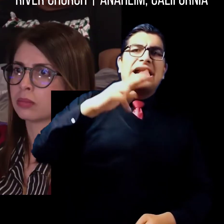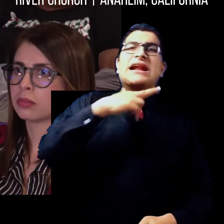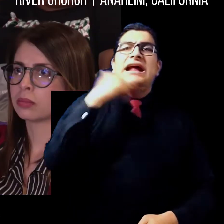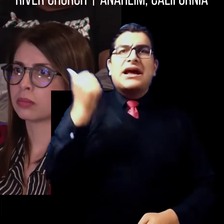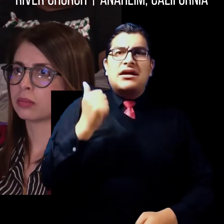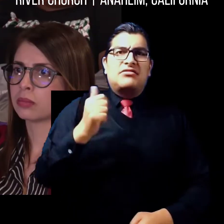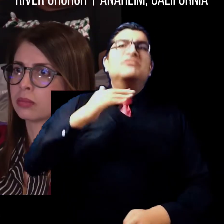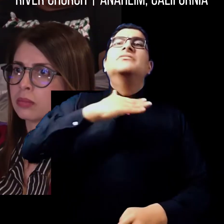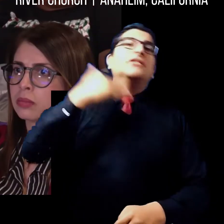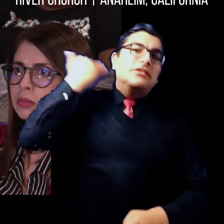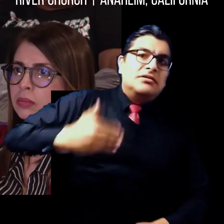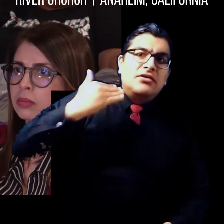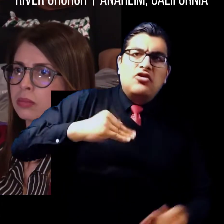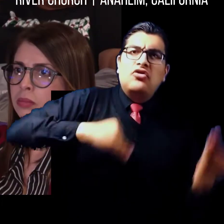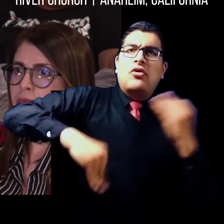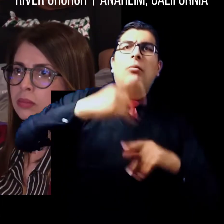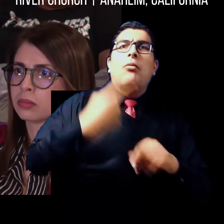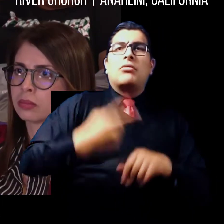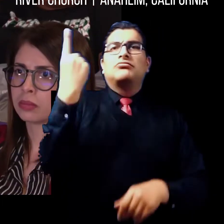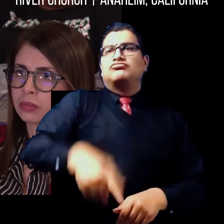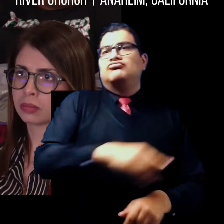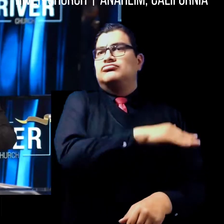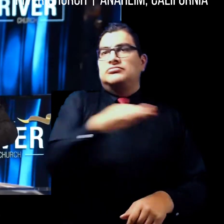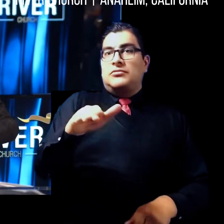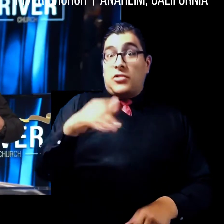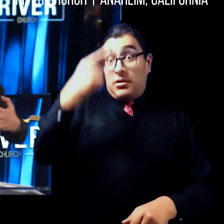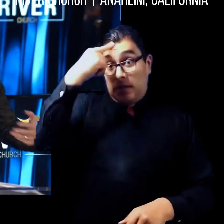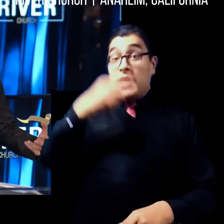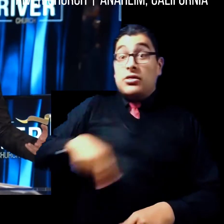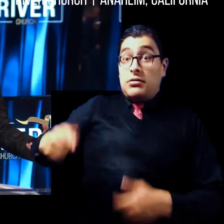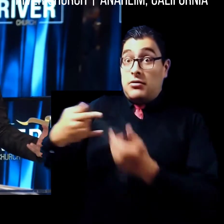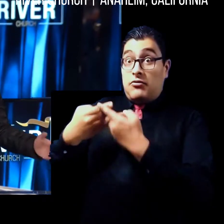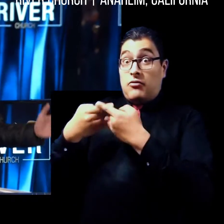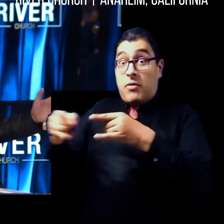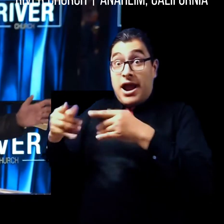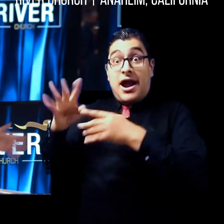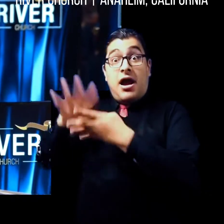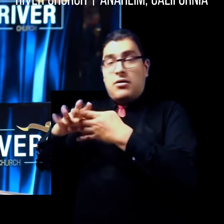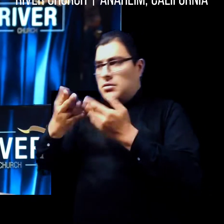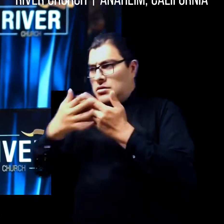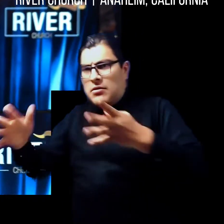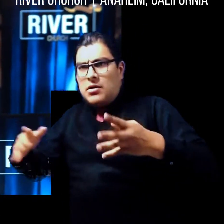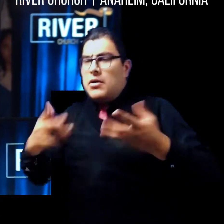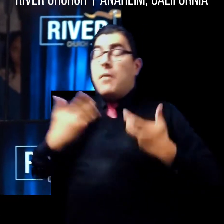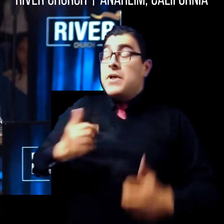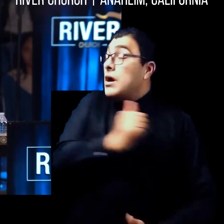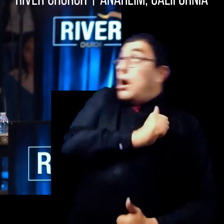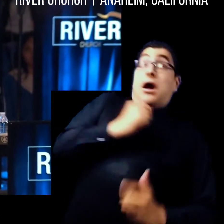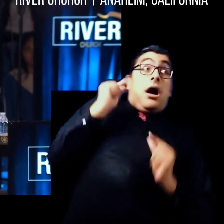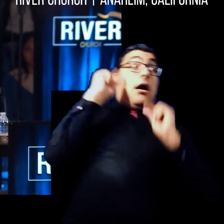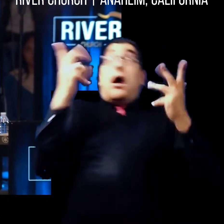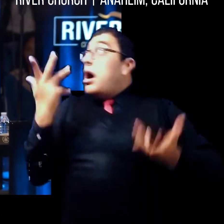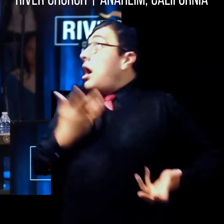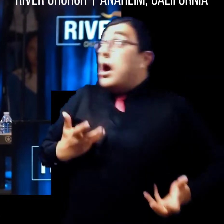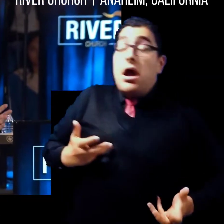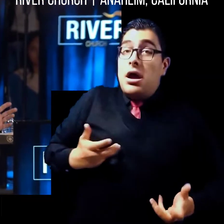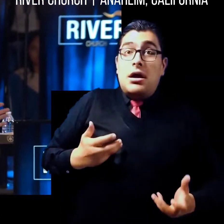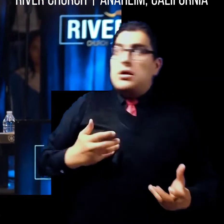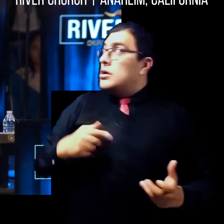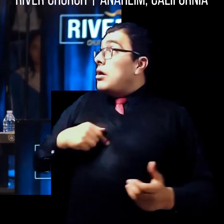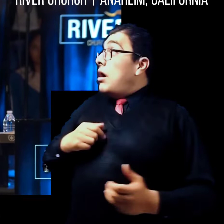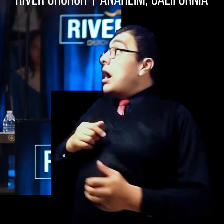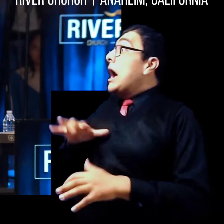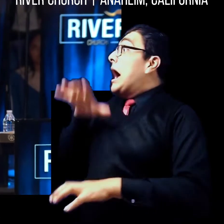procónsul. Así que cuando él ve que las puertas de la cárcel se abren y él se despierta, ni se molesta en